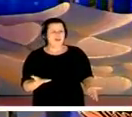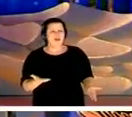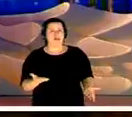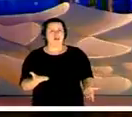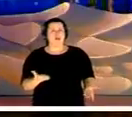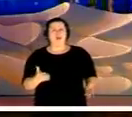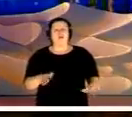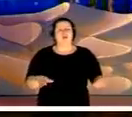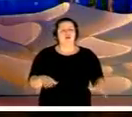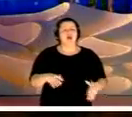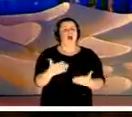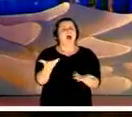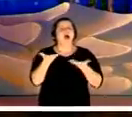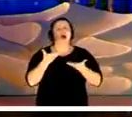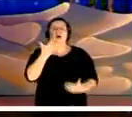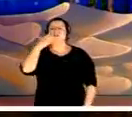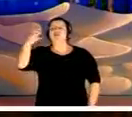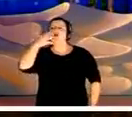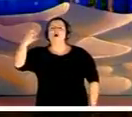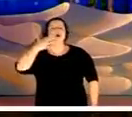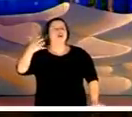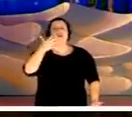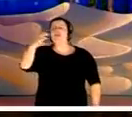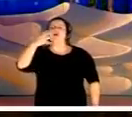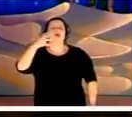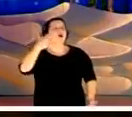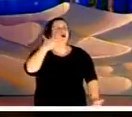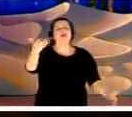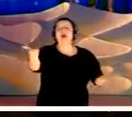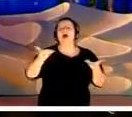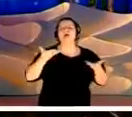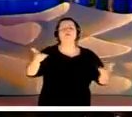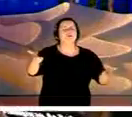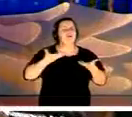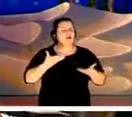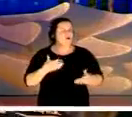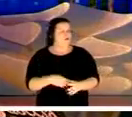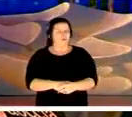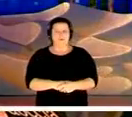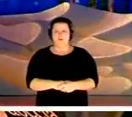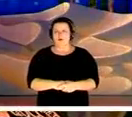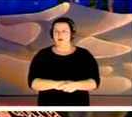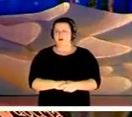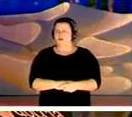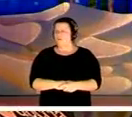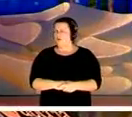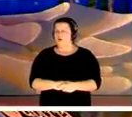¡Socorro! ¡Socorro! ¡Ayuda! ¡Oíd! ¡Oíd! ¡Oíd!